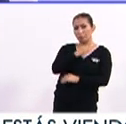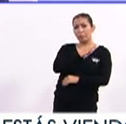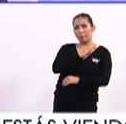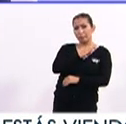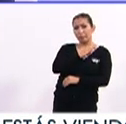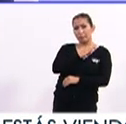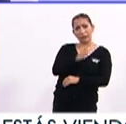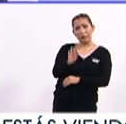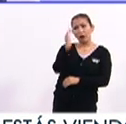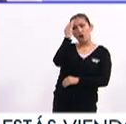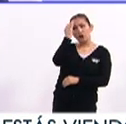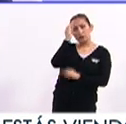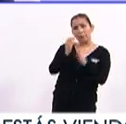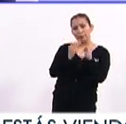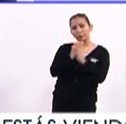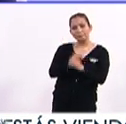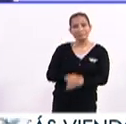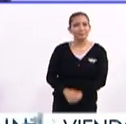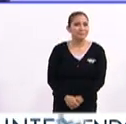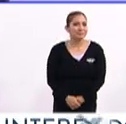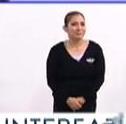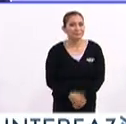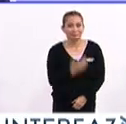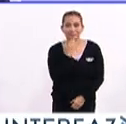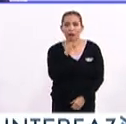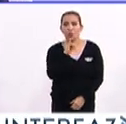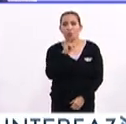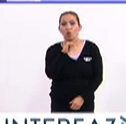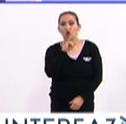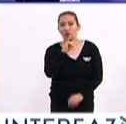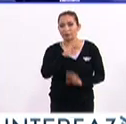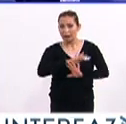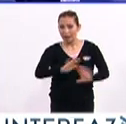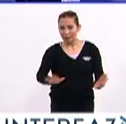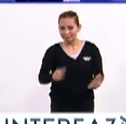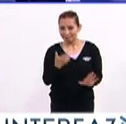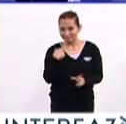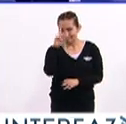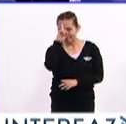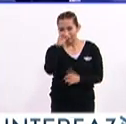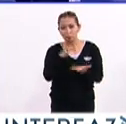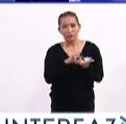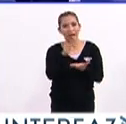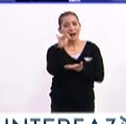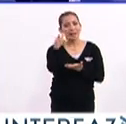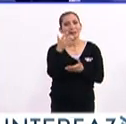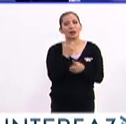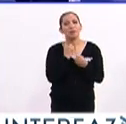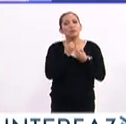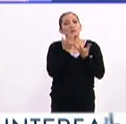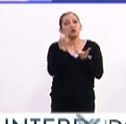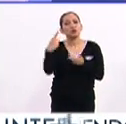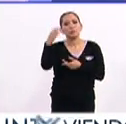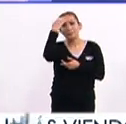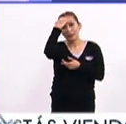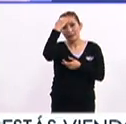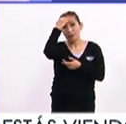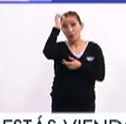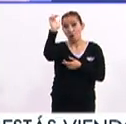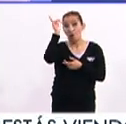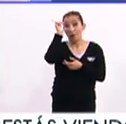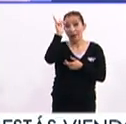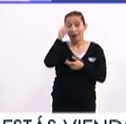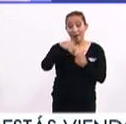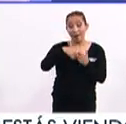puedes conocer el mundo. Pues muy bien, Julio, con eso nos quedamos. Te agradecemos mucho por habernos compartido tu experiencia y esperamos